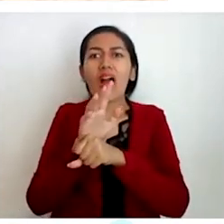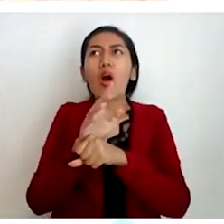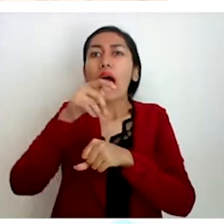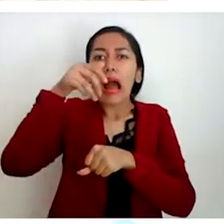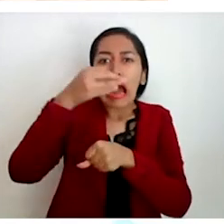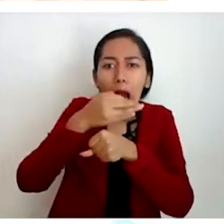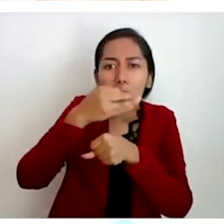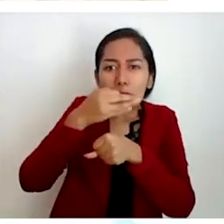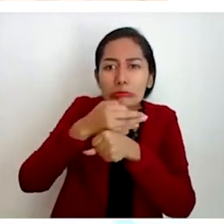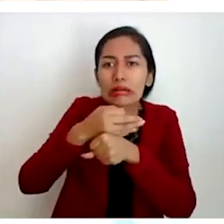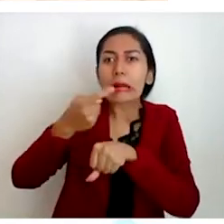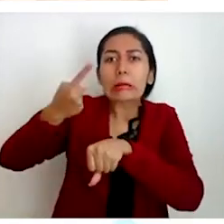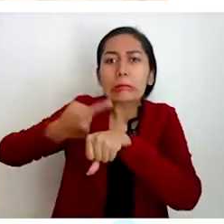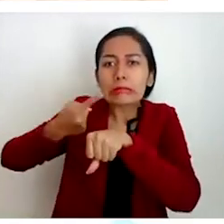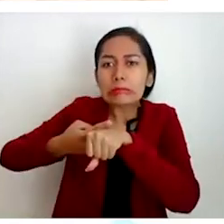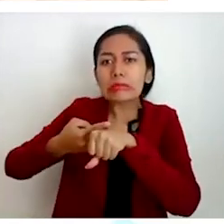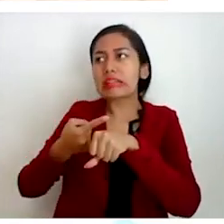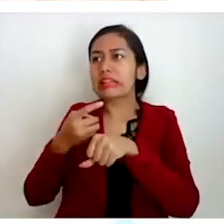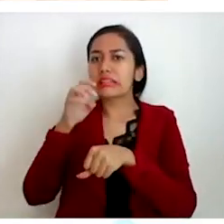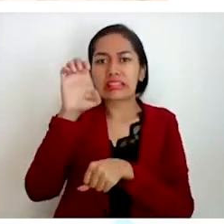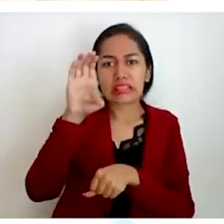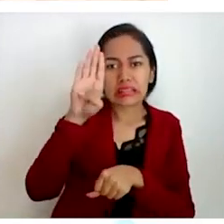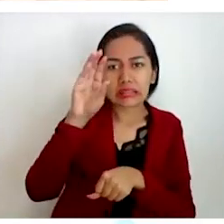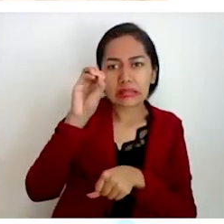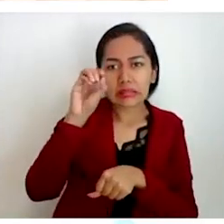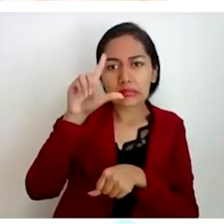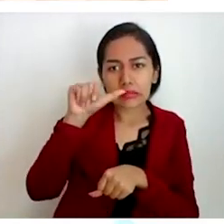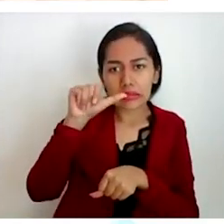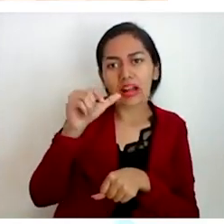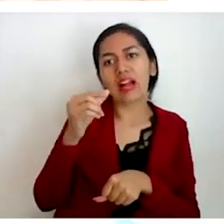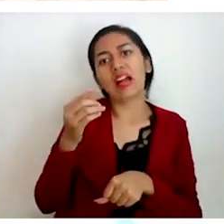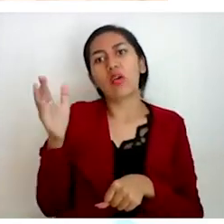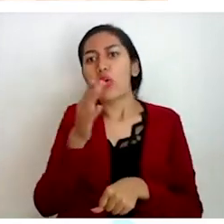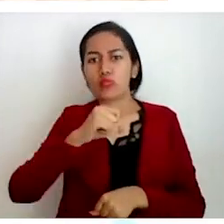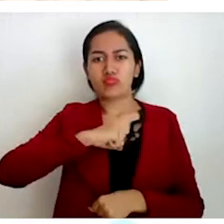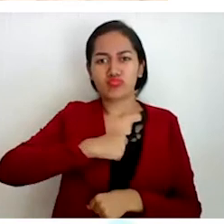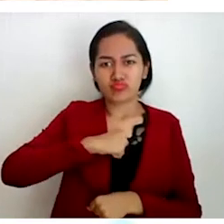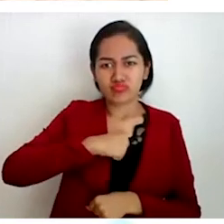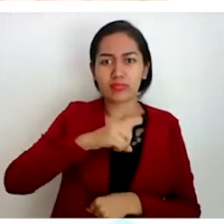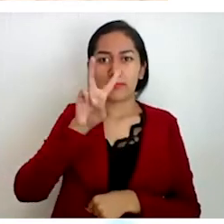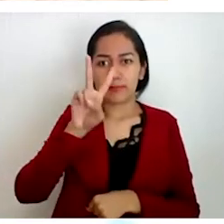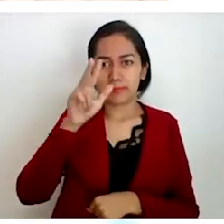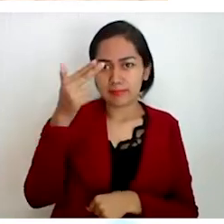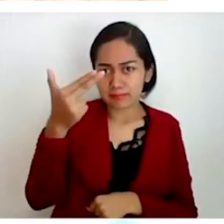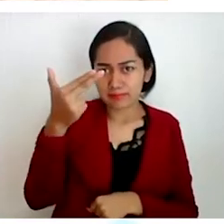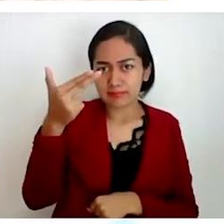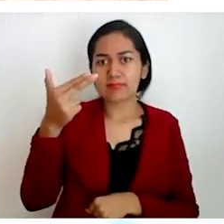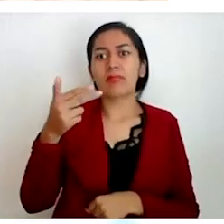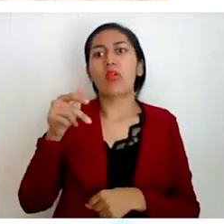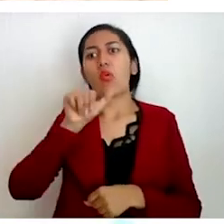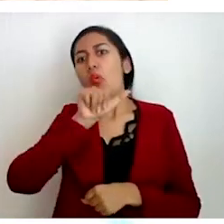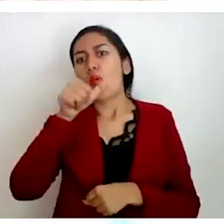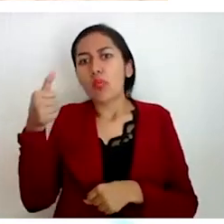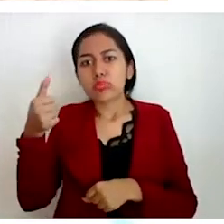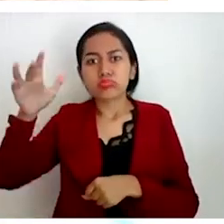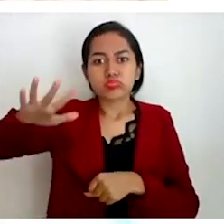VIH, el ébola, y bueno, sobre todo en los contextos de amplia desigualdad, como es el caso de algunas regiones